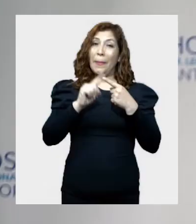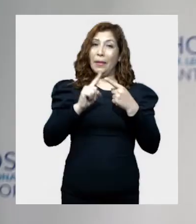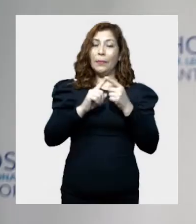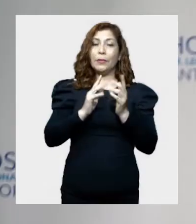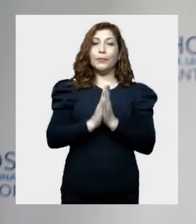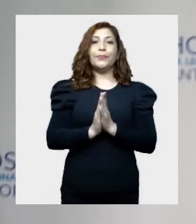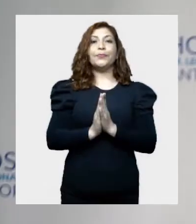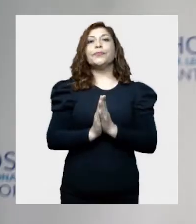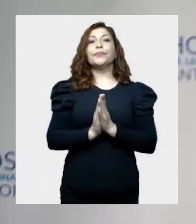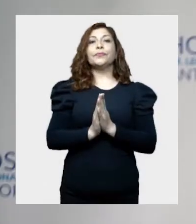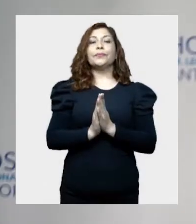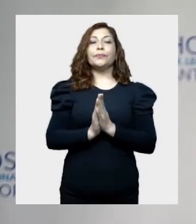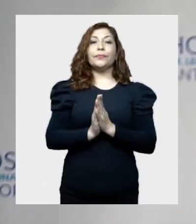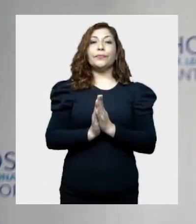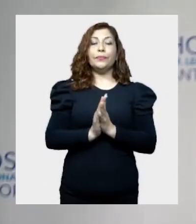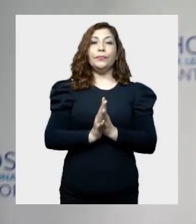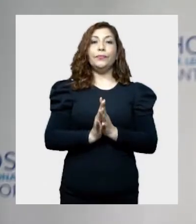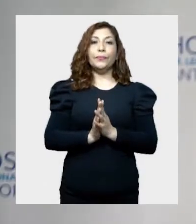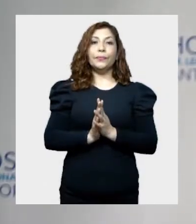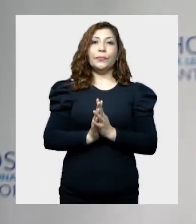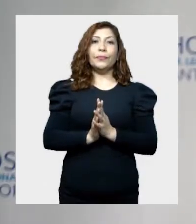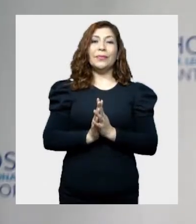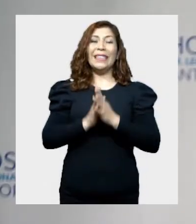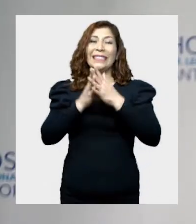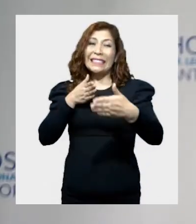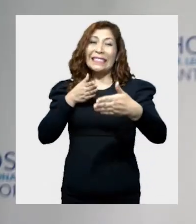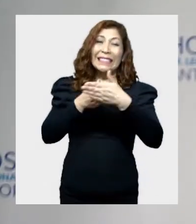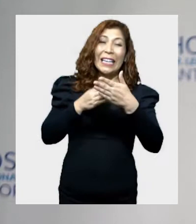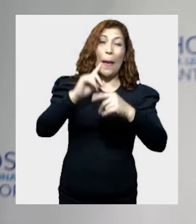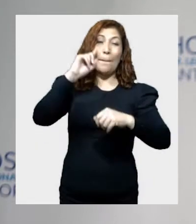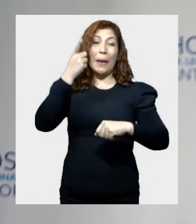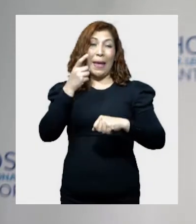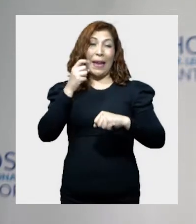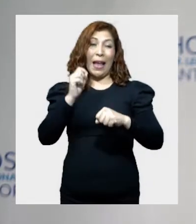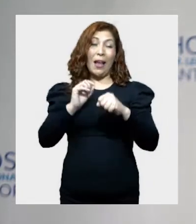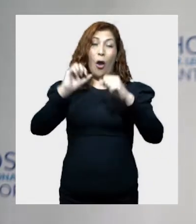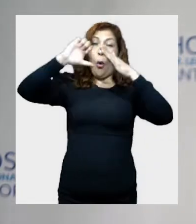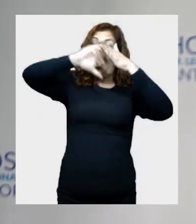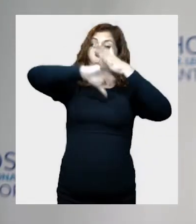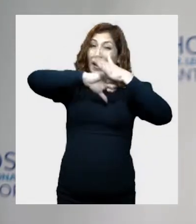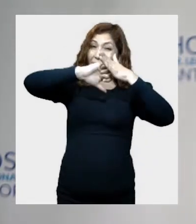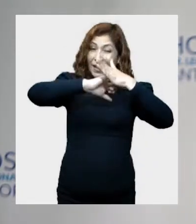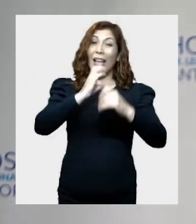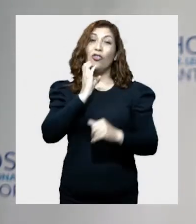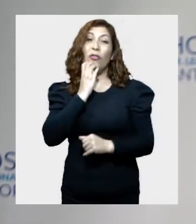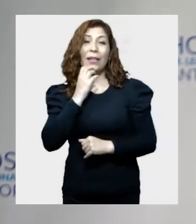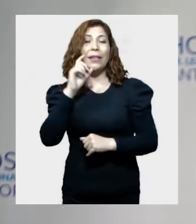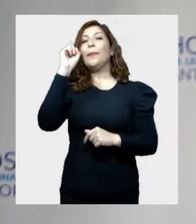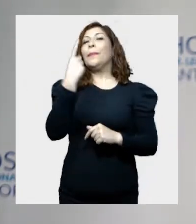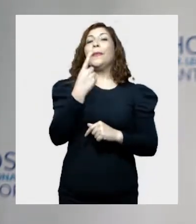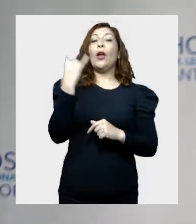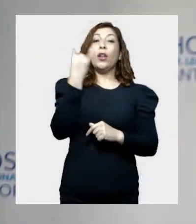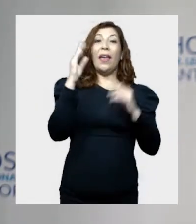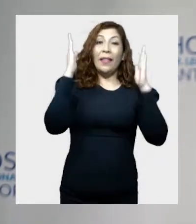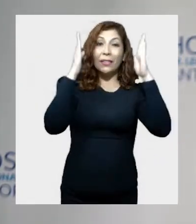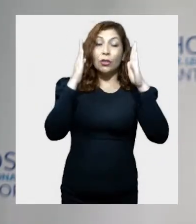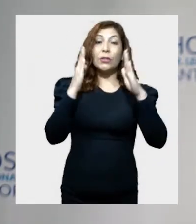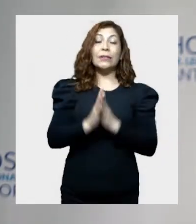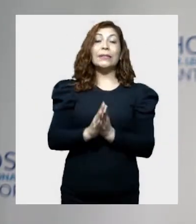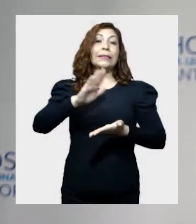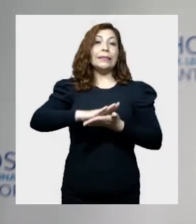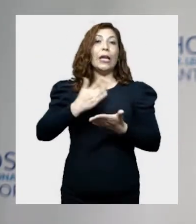Con las restricciones que impuso la primera cuarentena que enfrentó Antofagasta, la Unidad de Atención de Control en Salud